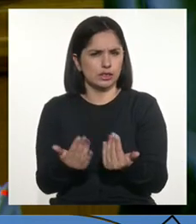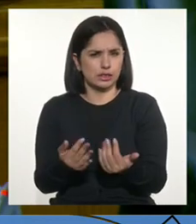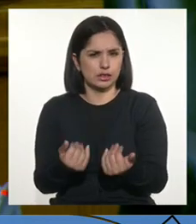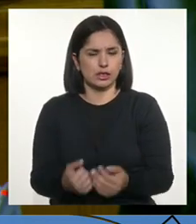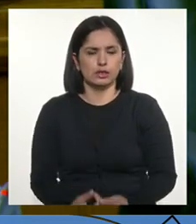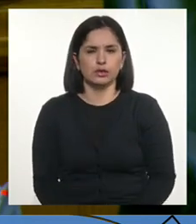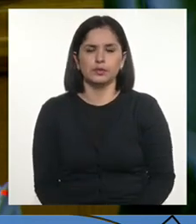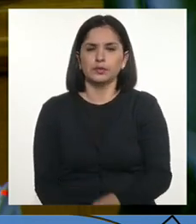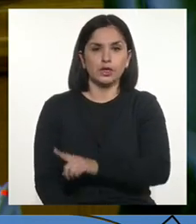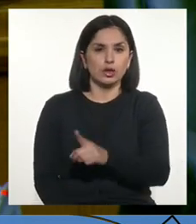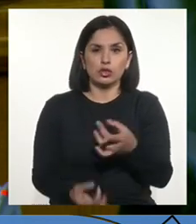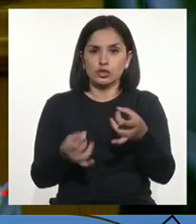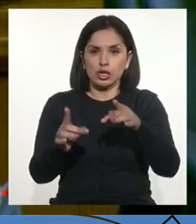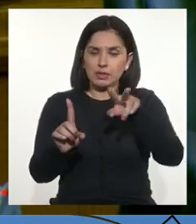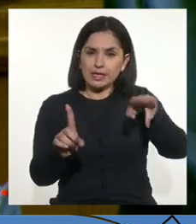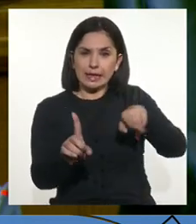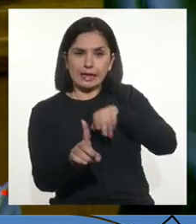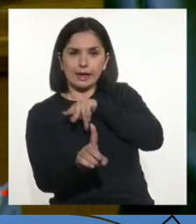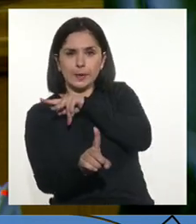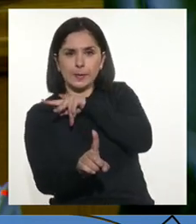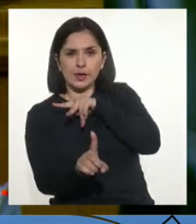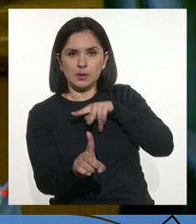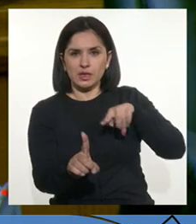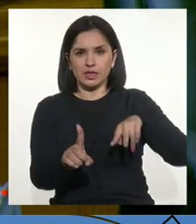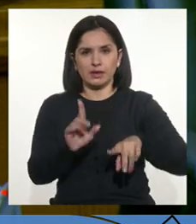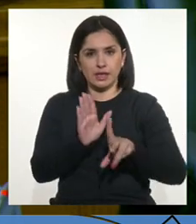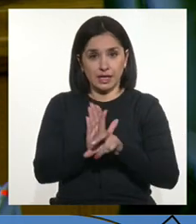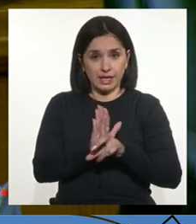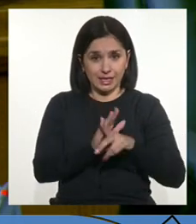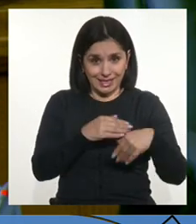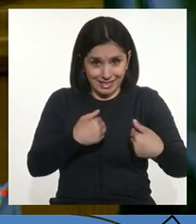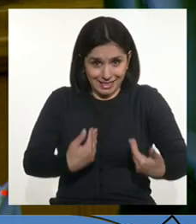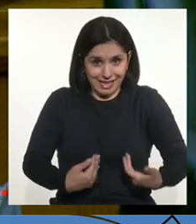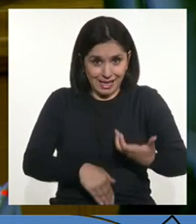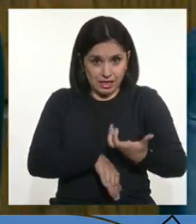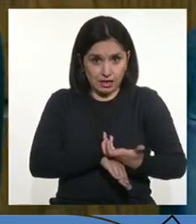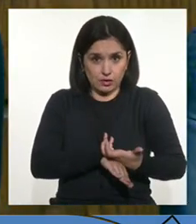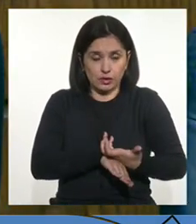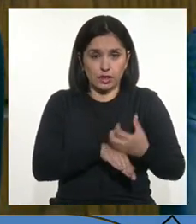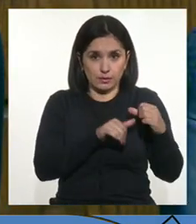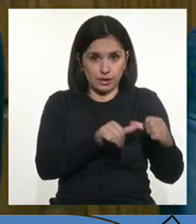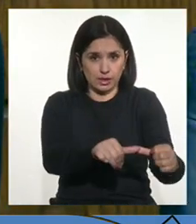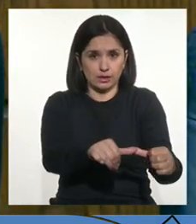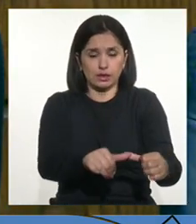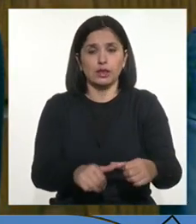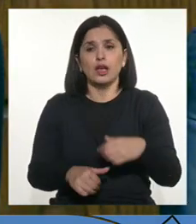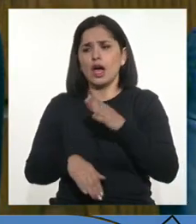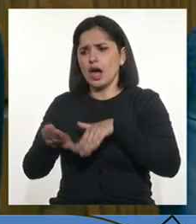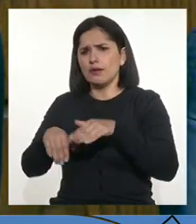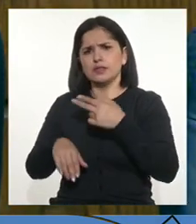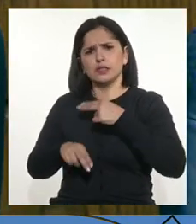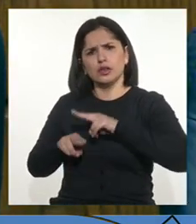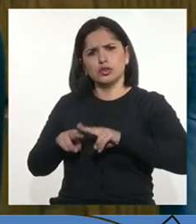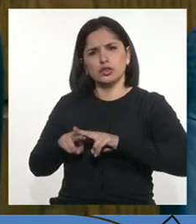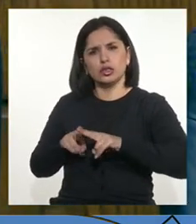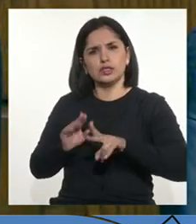solamente desde la perspectiva de las leyes vigentes nosotros muchas veces legislamos